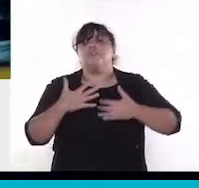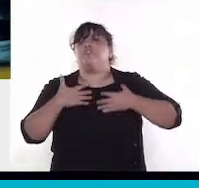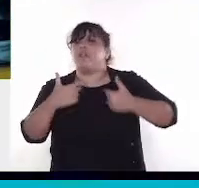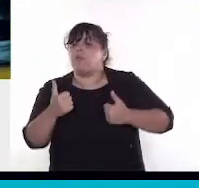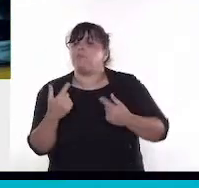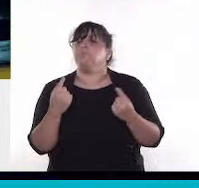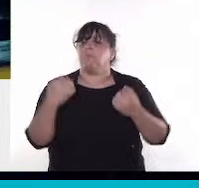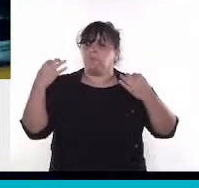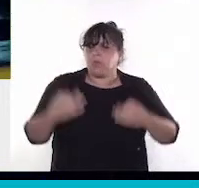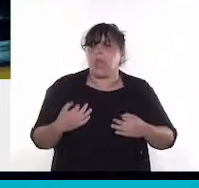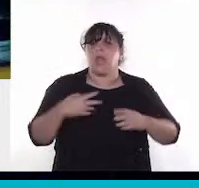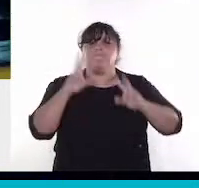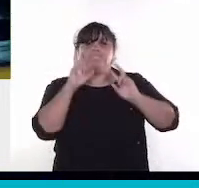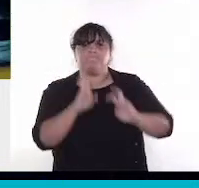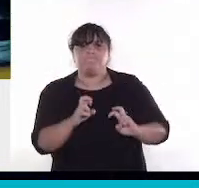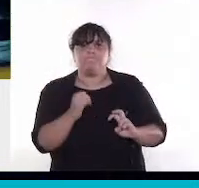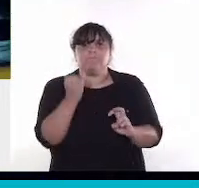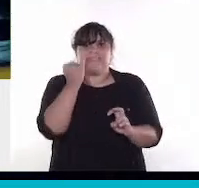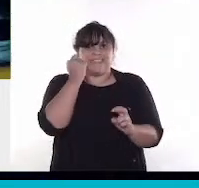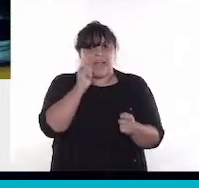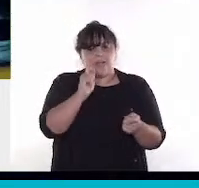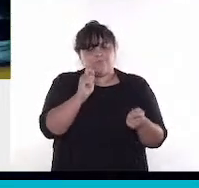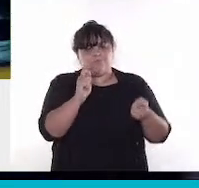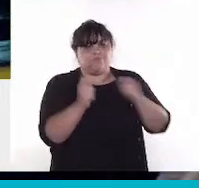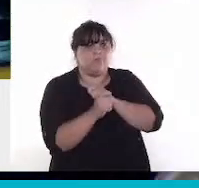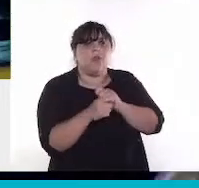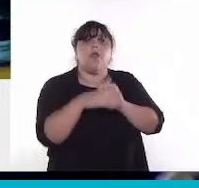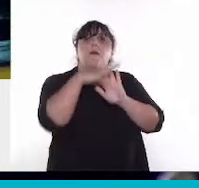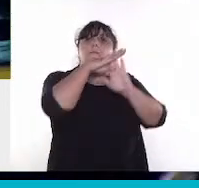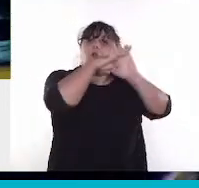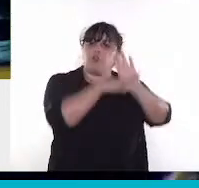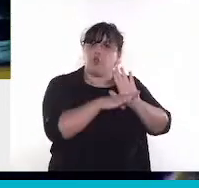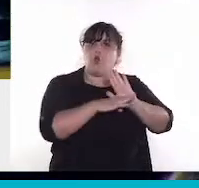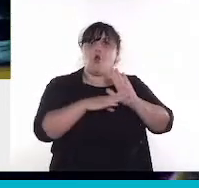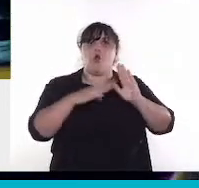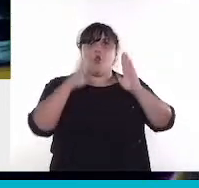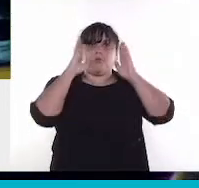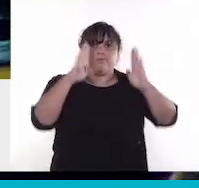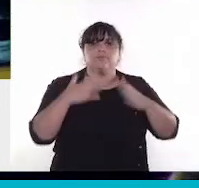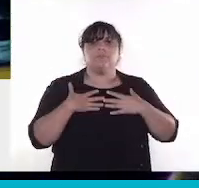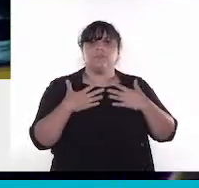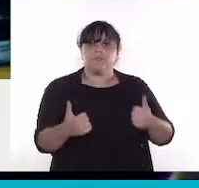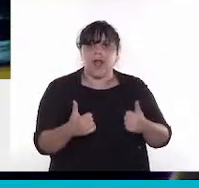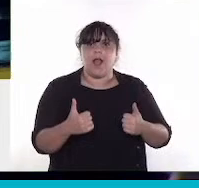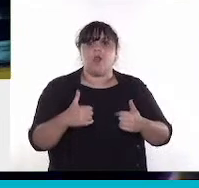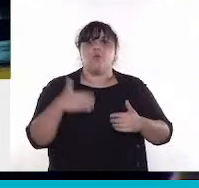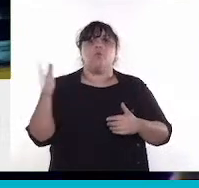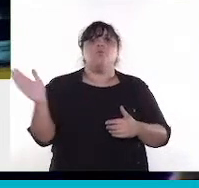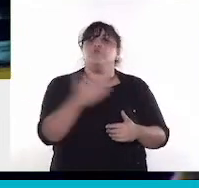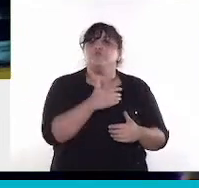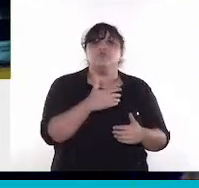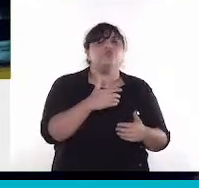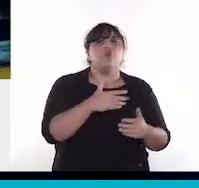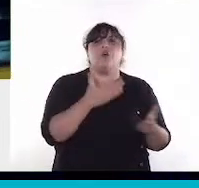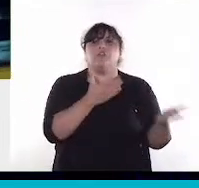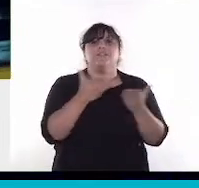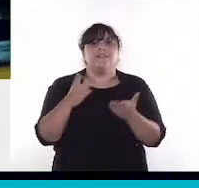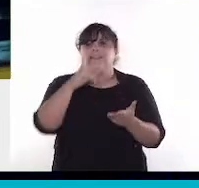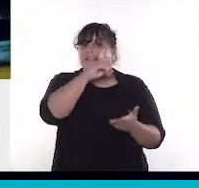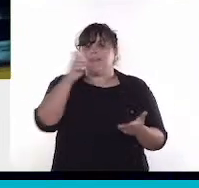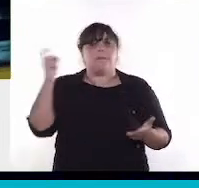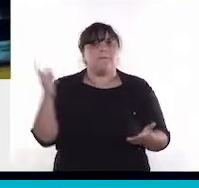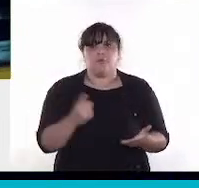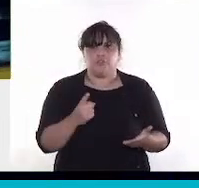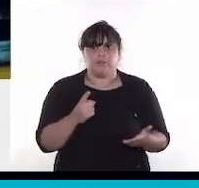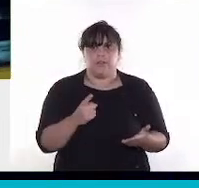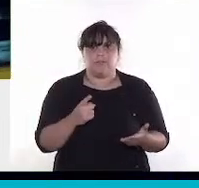calidad ya habían reconfigurado sus protocolos de atención, llevando a la apertura y el funcionamiento de todos los servicios al 100%. Lo